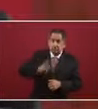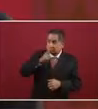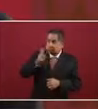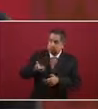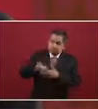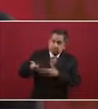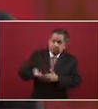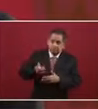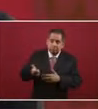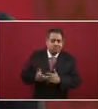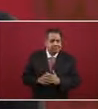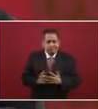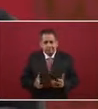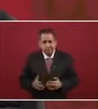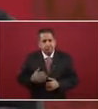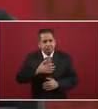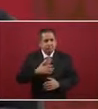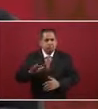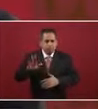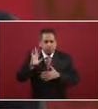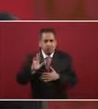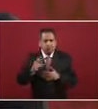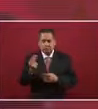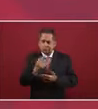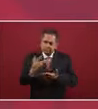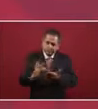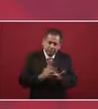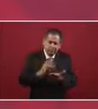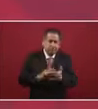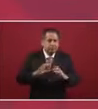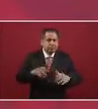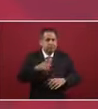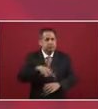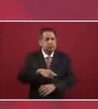Ese es mi compromiso, pero necesito apoyo,